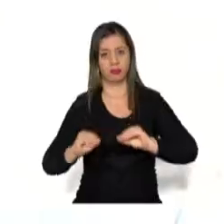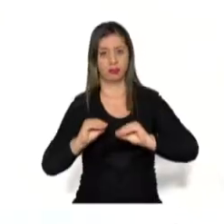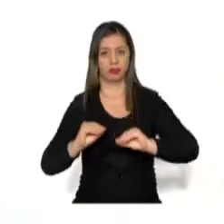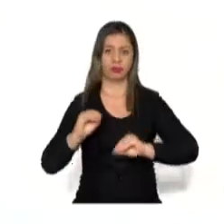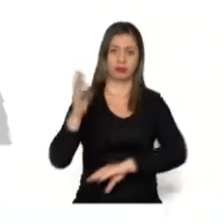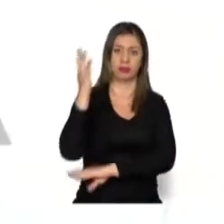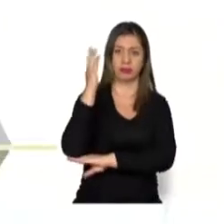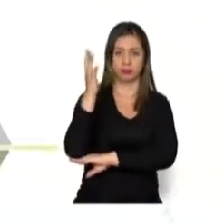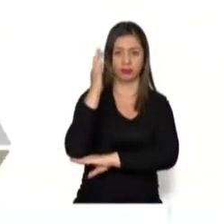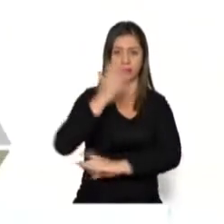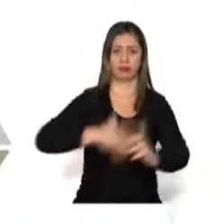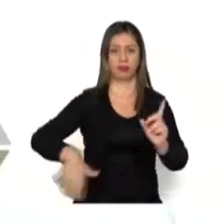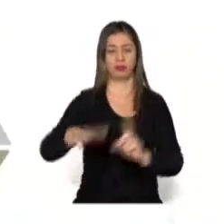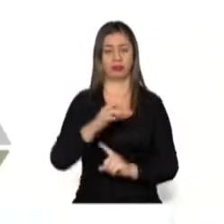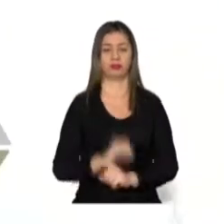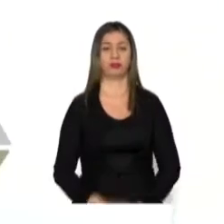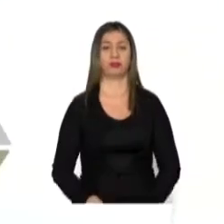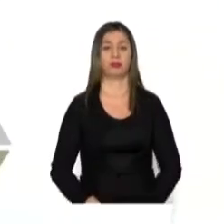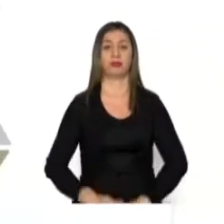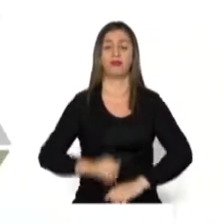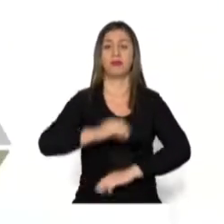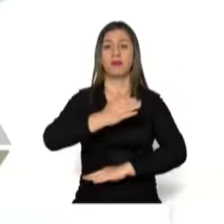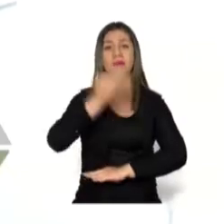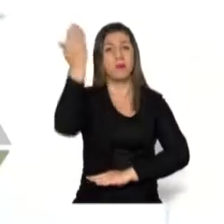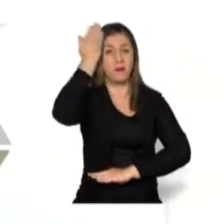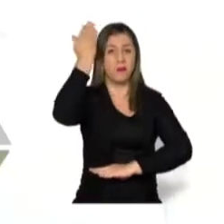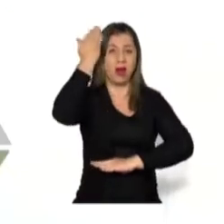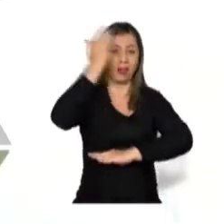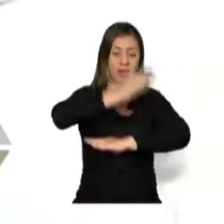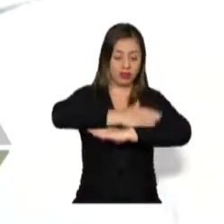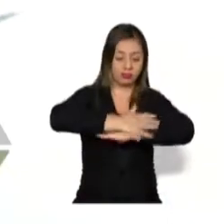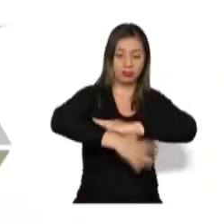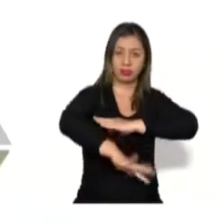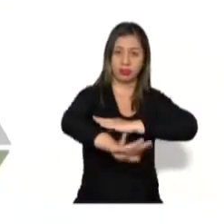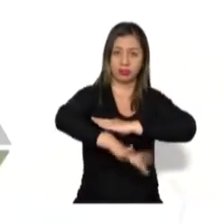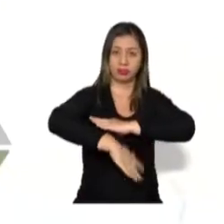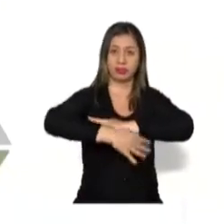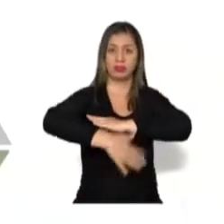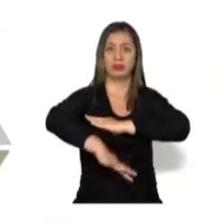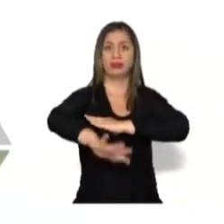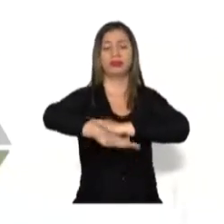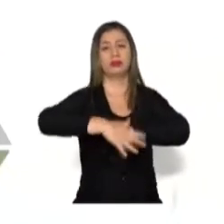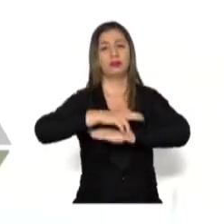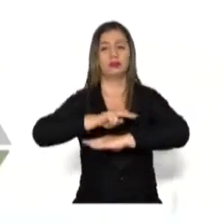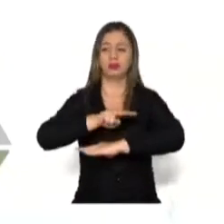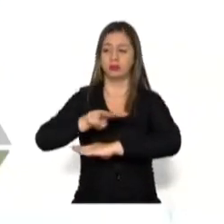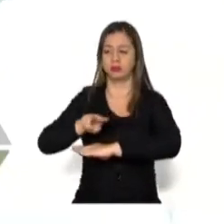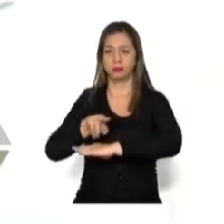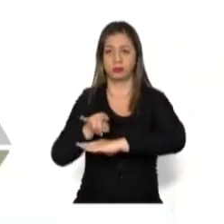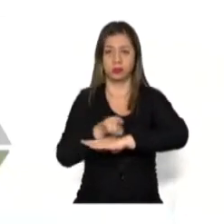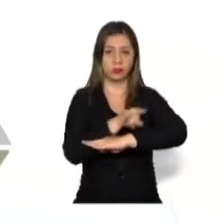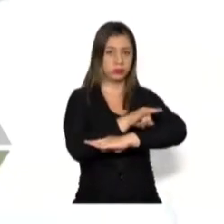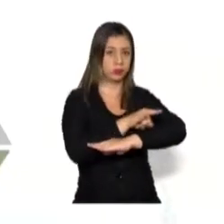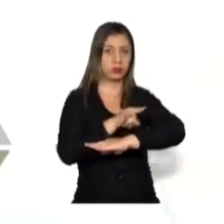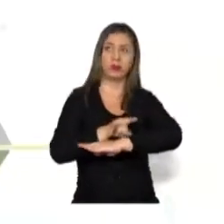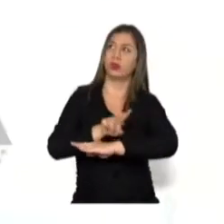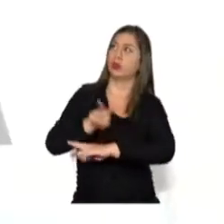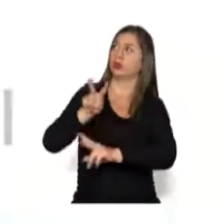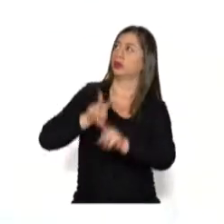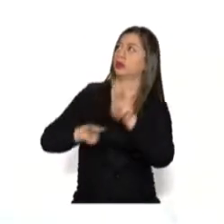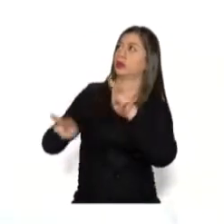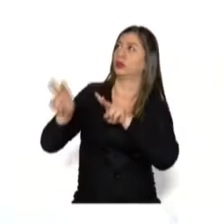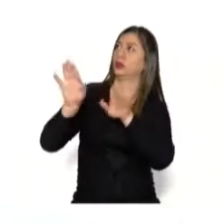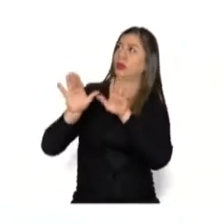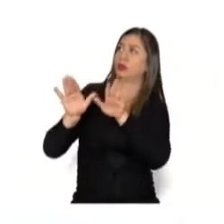Se hicieron unos malecones en madera que permitían a los visitantes tener unas condiciones más adecuadas para el avistamiento de aves